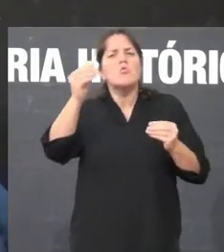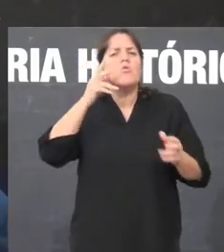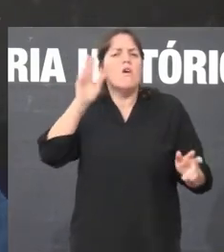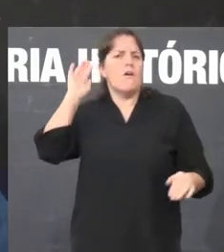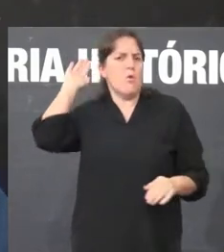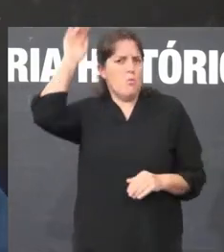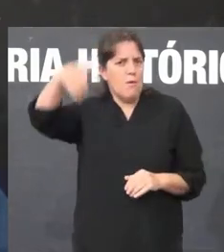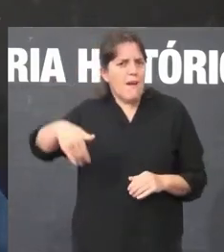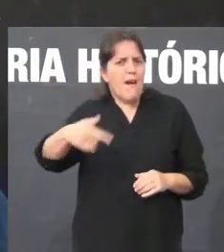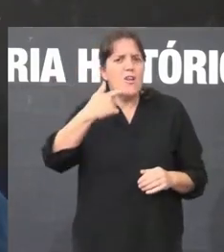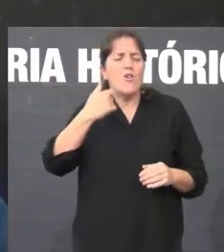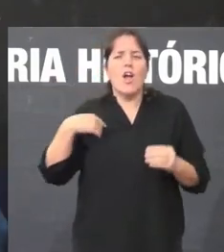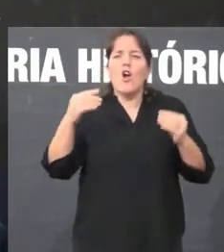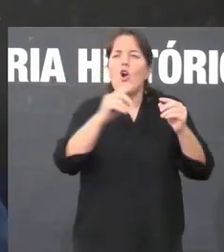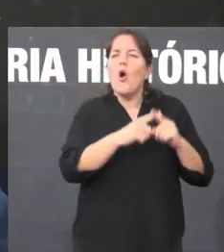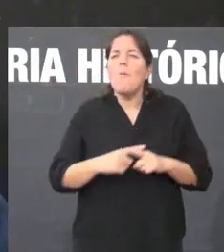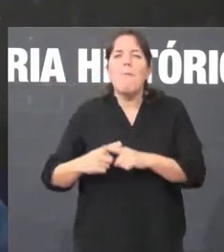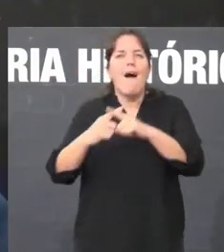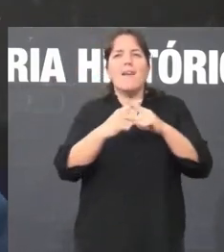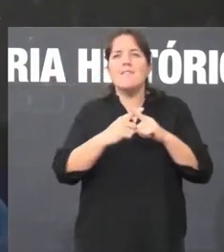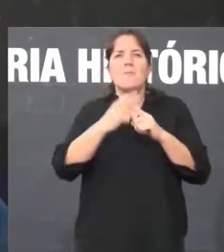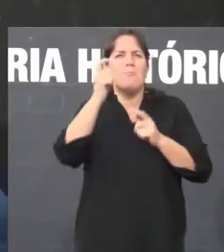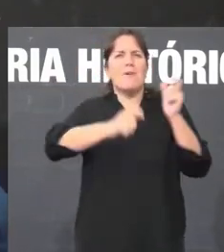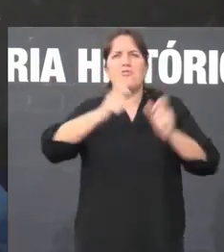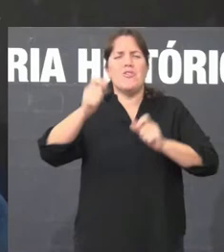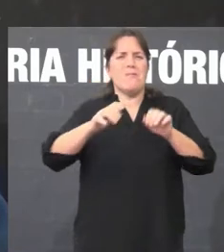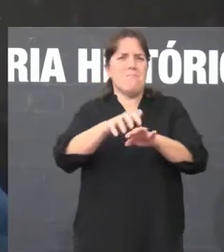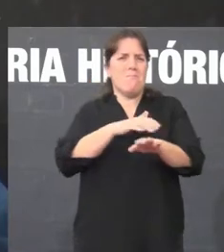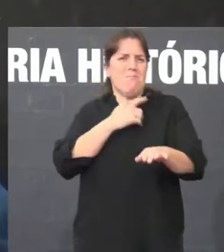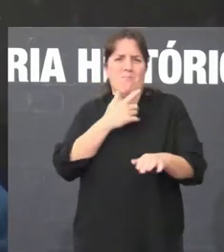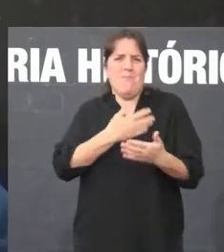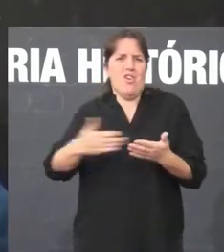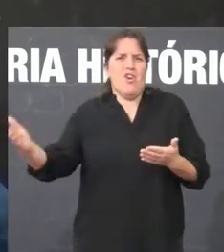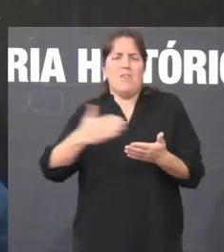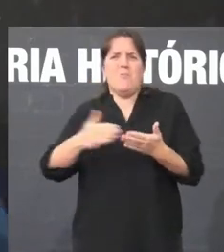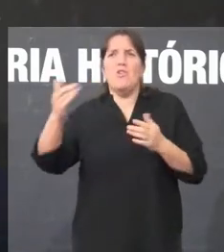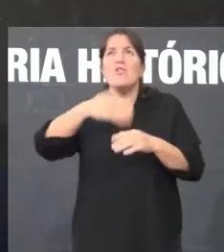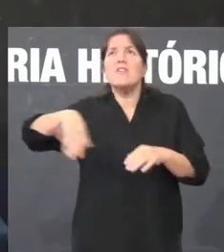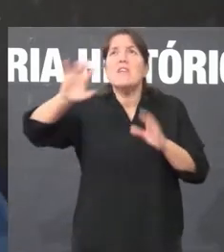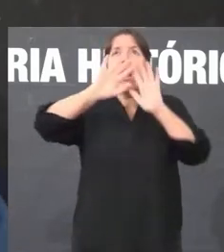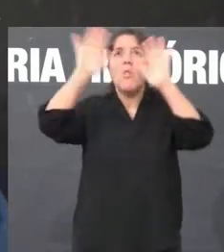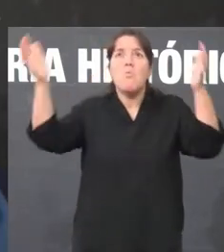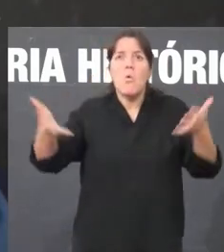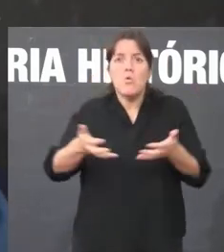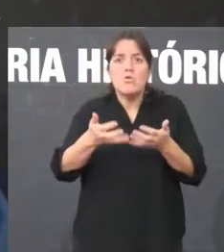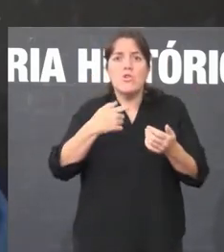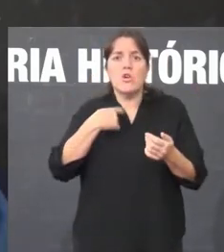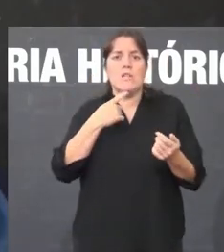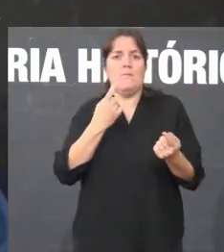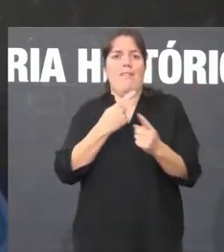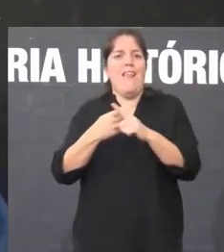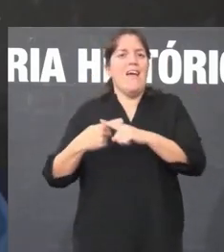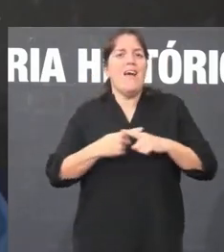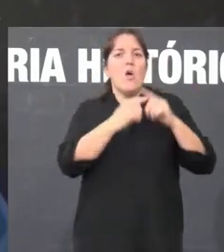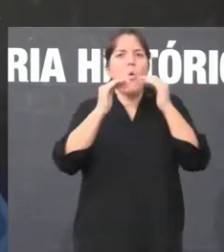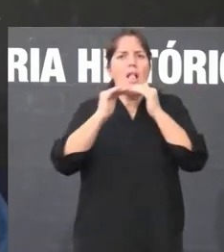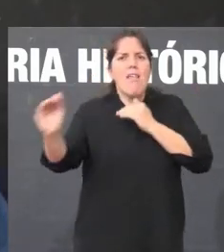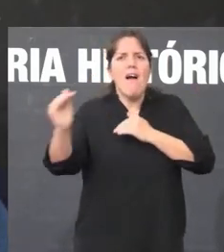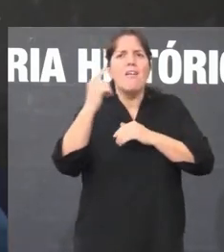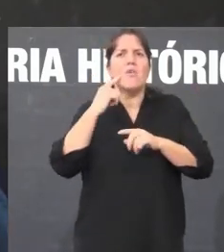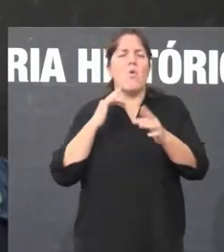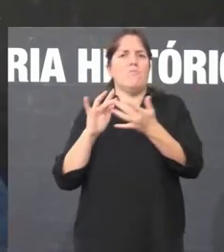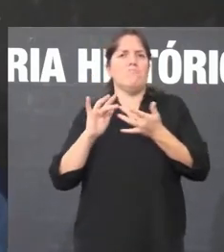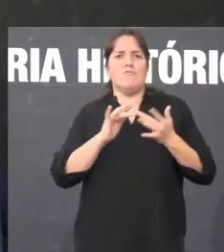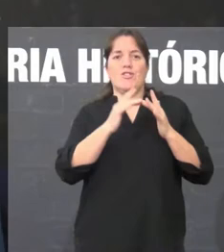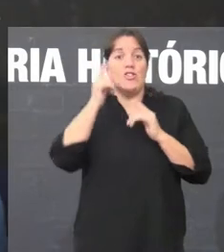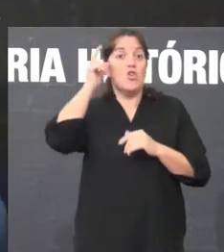mundo, que basa la relación política en la fraternidad de los pueblos, en la igualdad y la libertad,